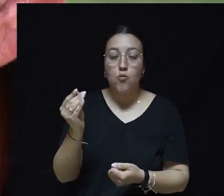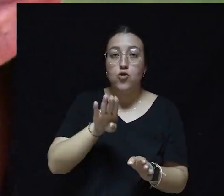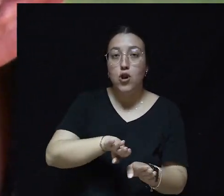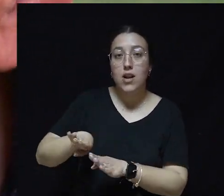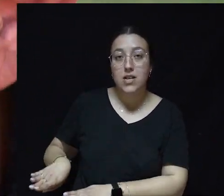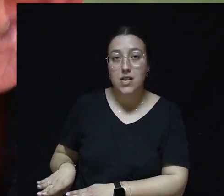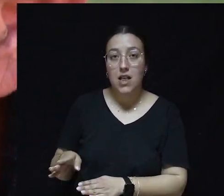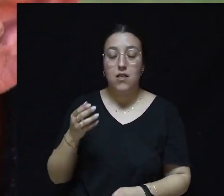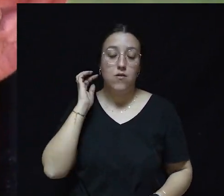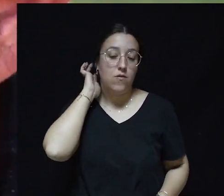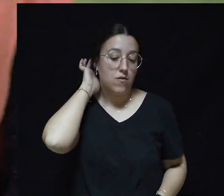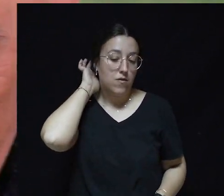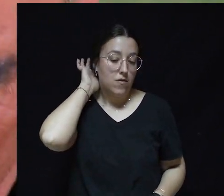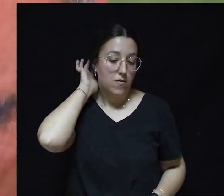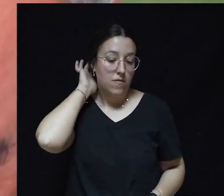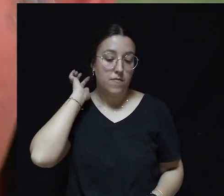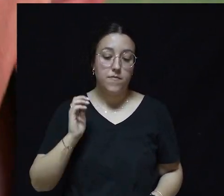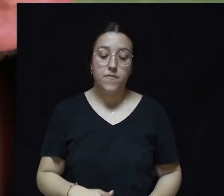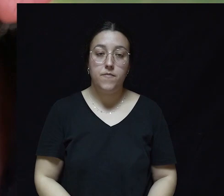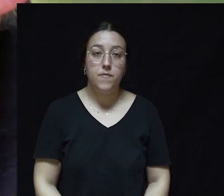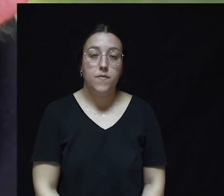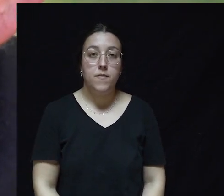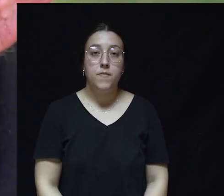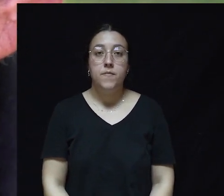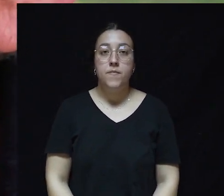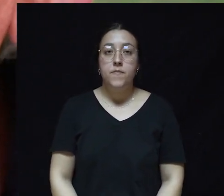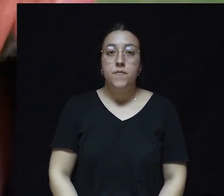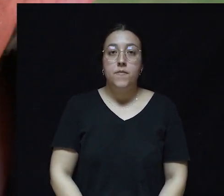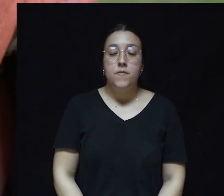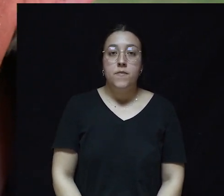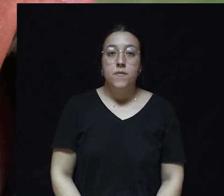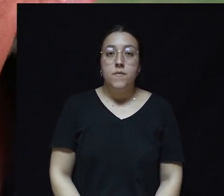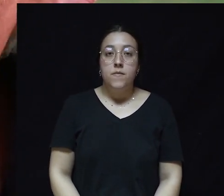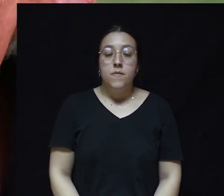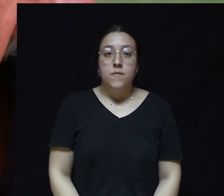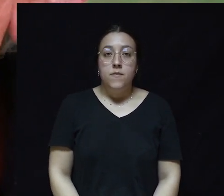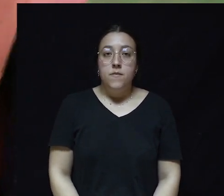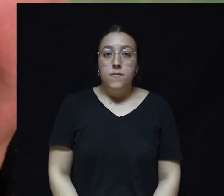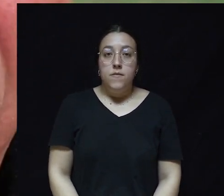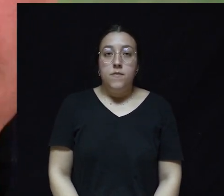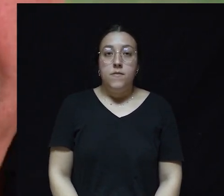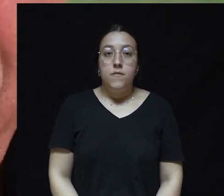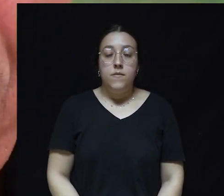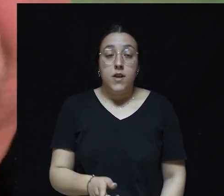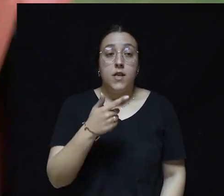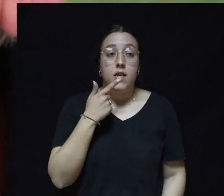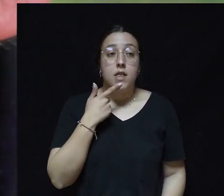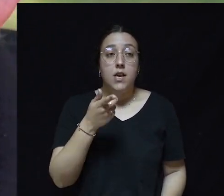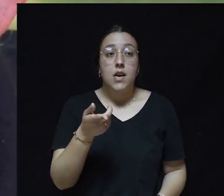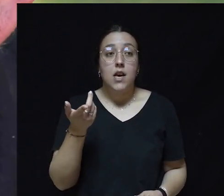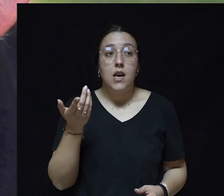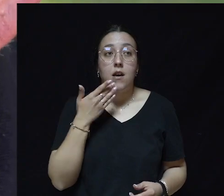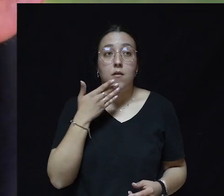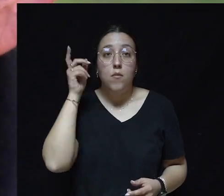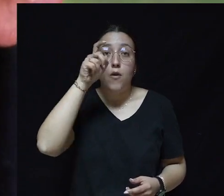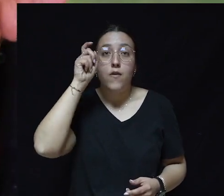importantes, y sé que yo no soy nada corporativo, pero el que hable mal